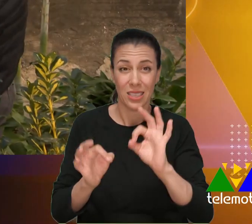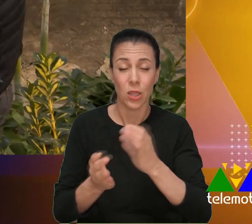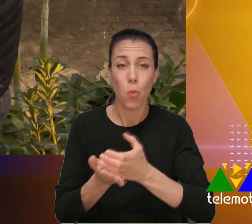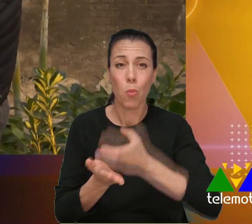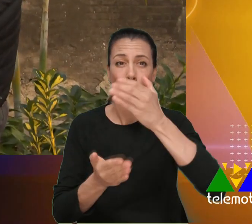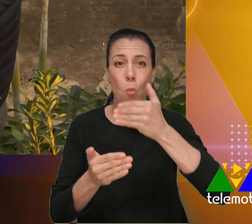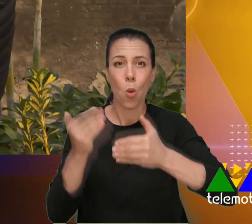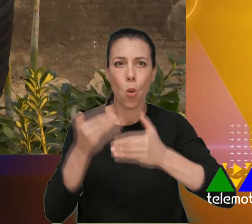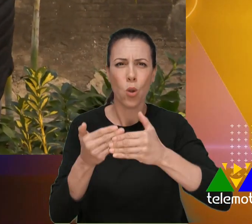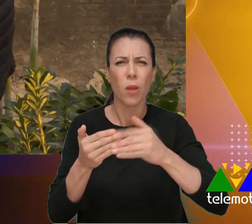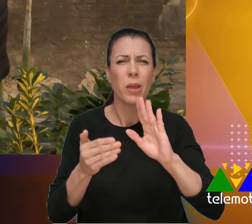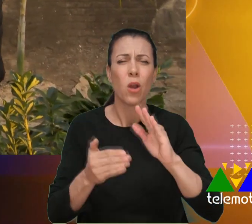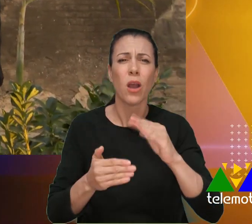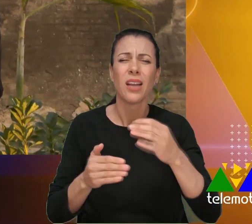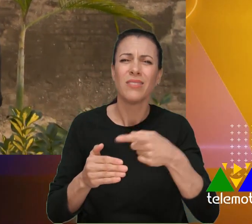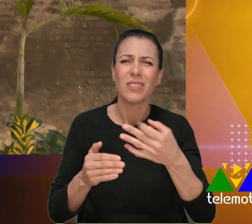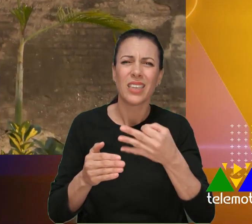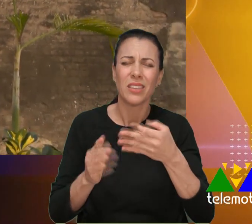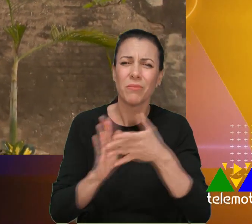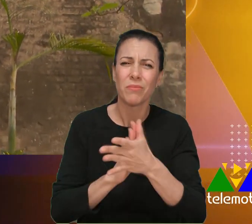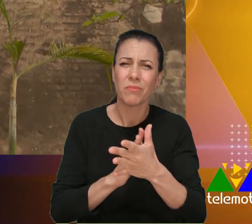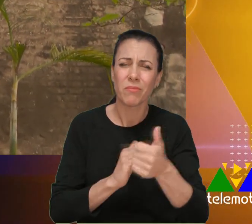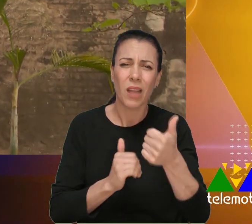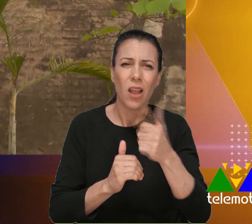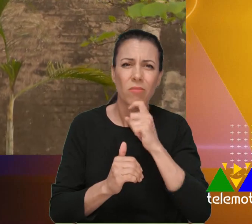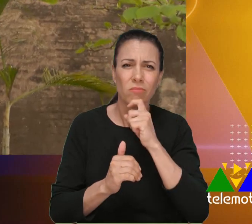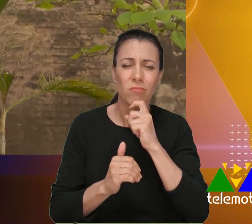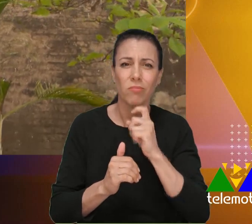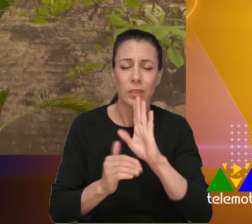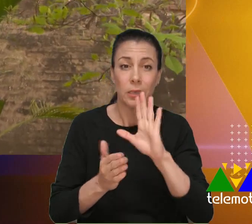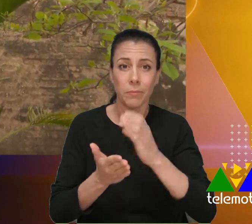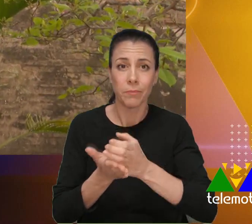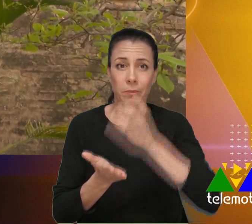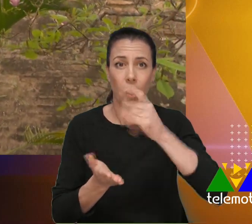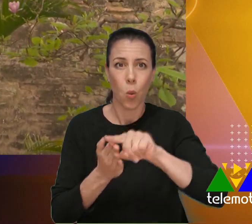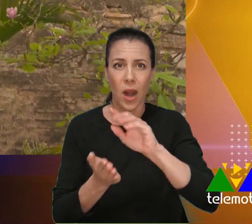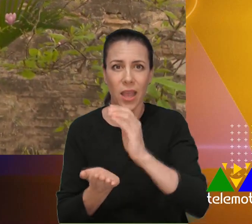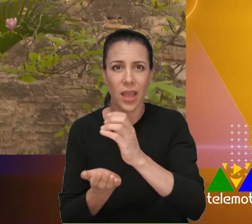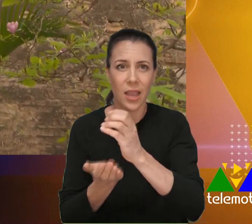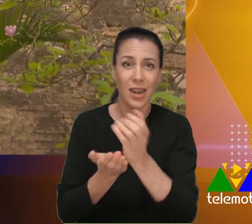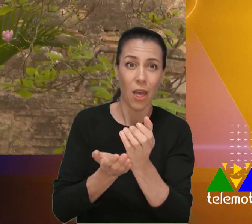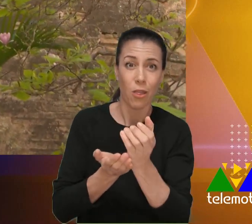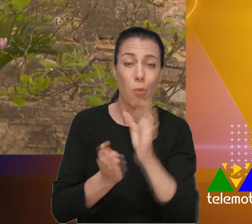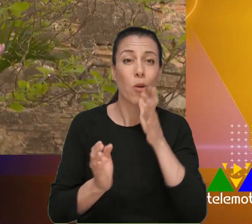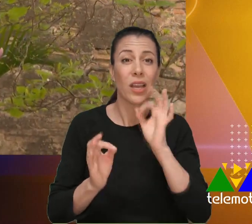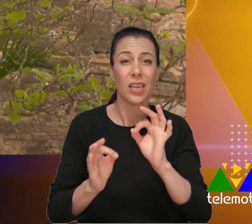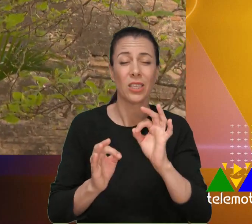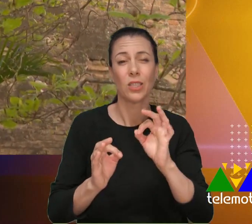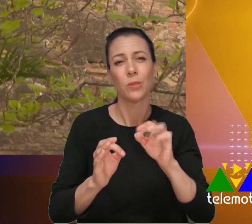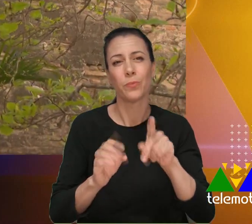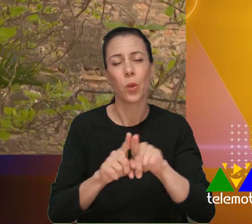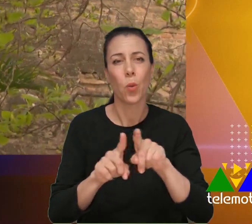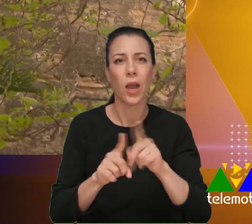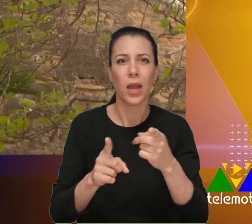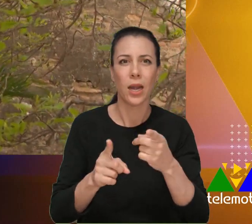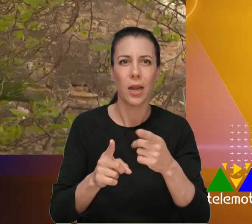más estrecha. ¿Apretirarla qué significa apretilar? Darle inclinación, inclinación a los muros, es un tronco de cono,